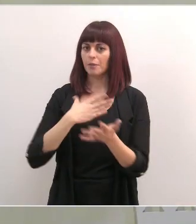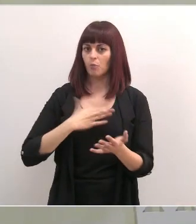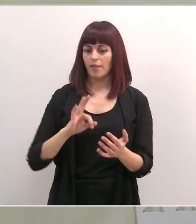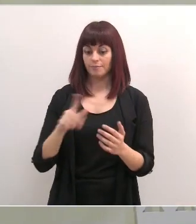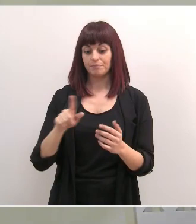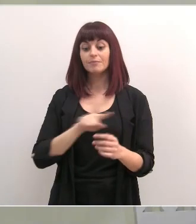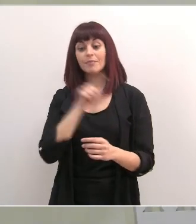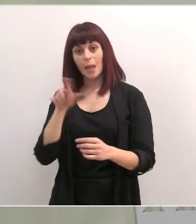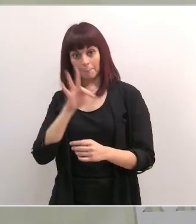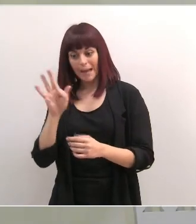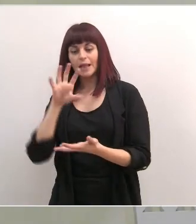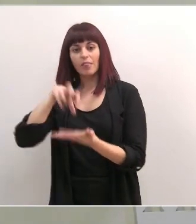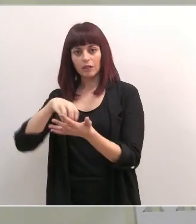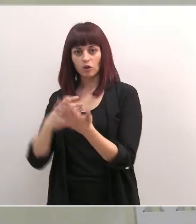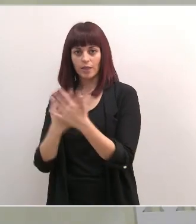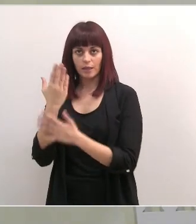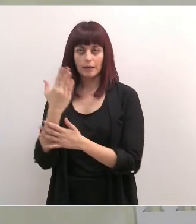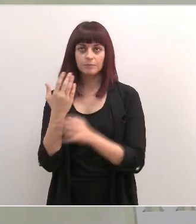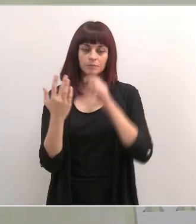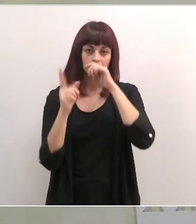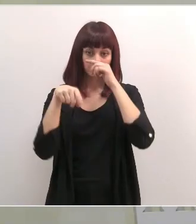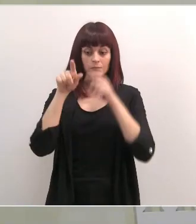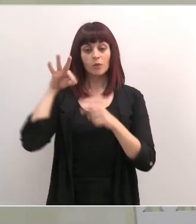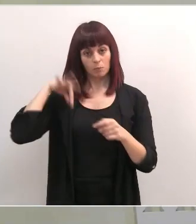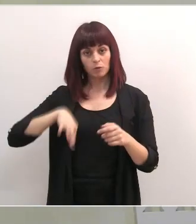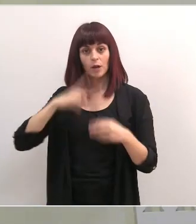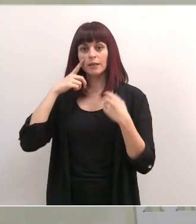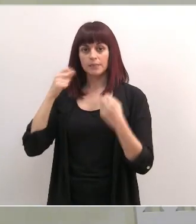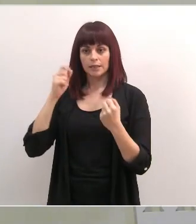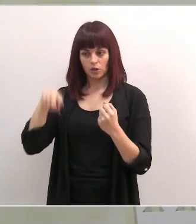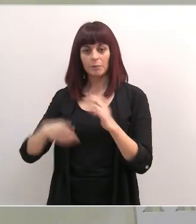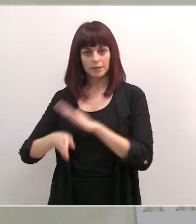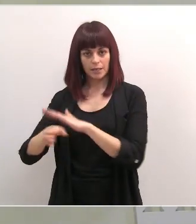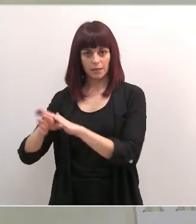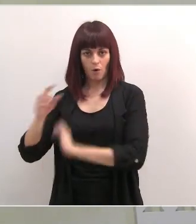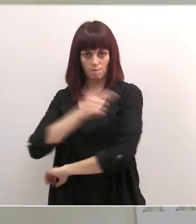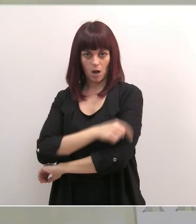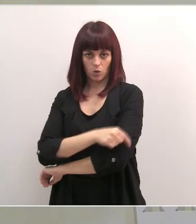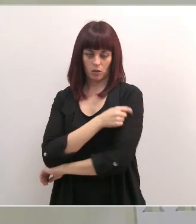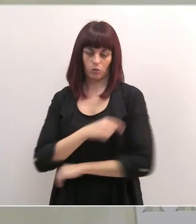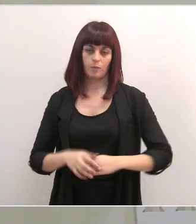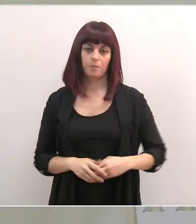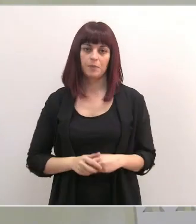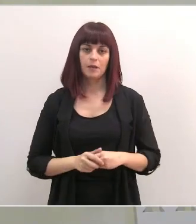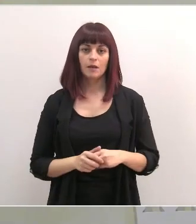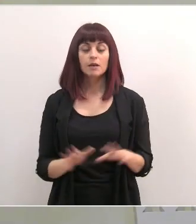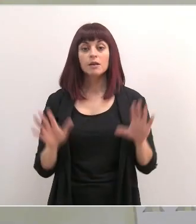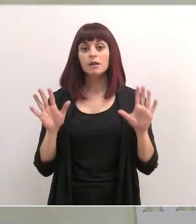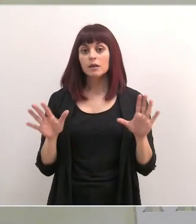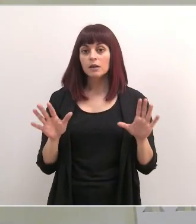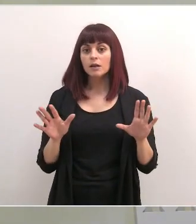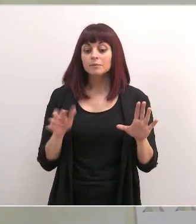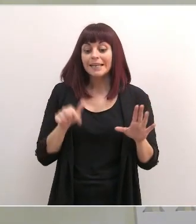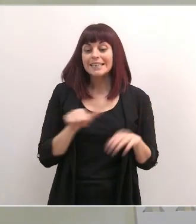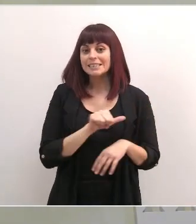e incluso empezar con algunos sanitarios que nos quedan, como saben, dentro del primer bloque, ¿no? Es lo que tenemos estipulado